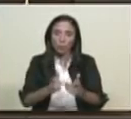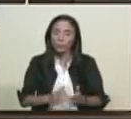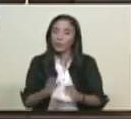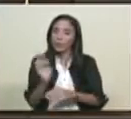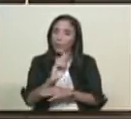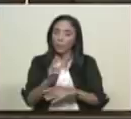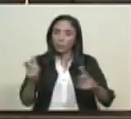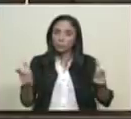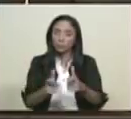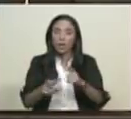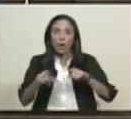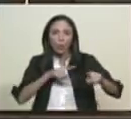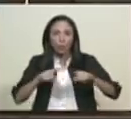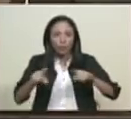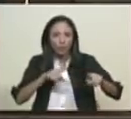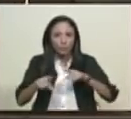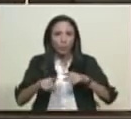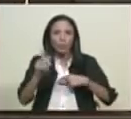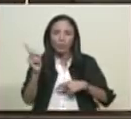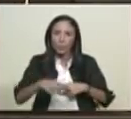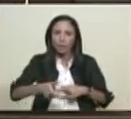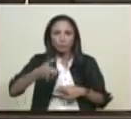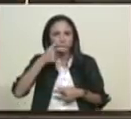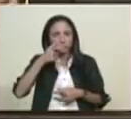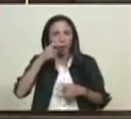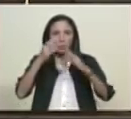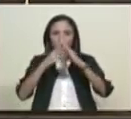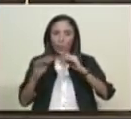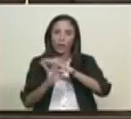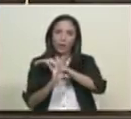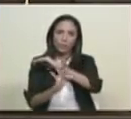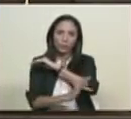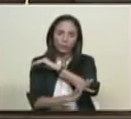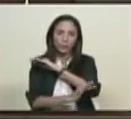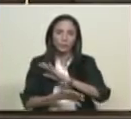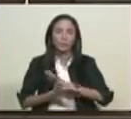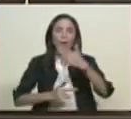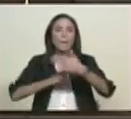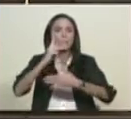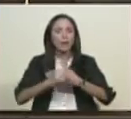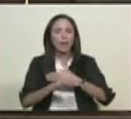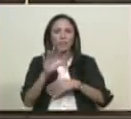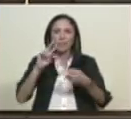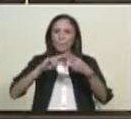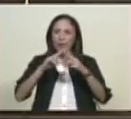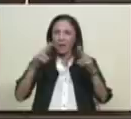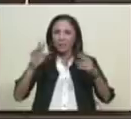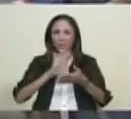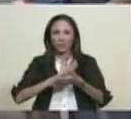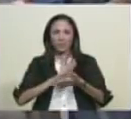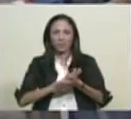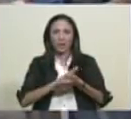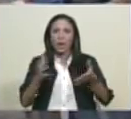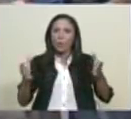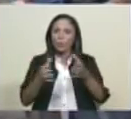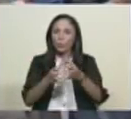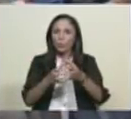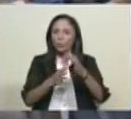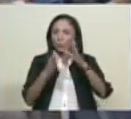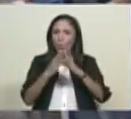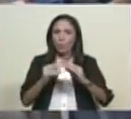de coordinación y seguridad para toda la frontera, un plan de paz para la frontera entre Colombia y Venezuela.